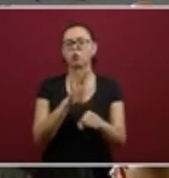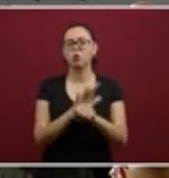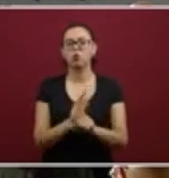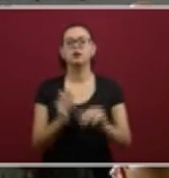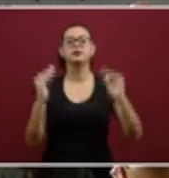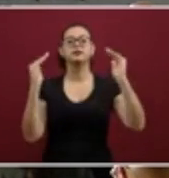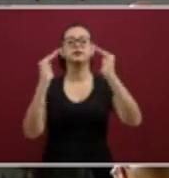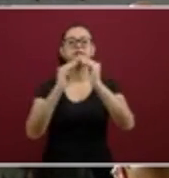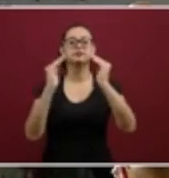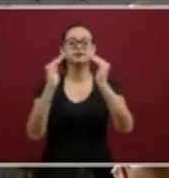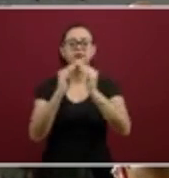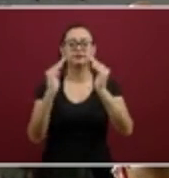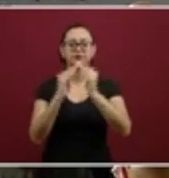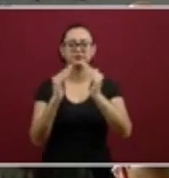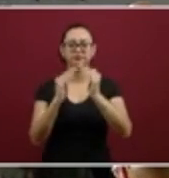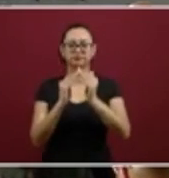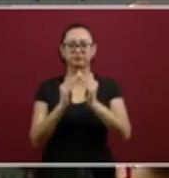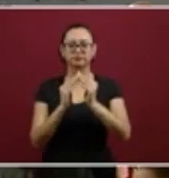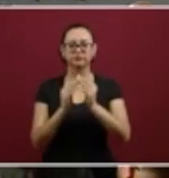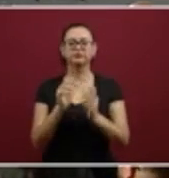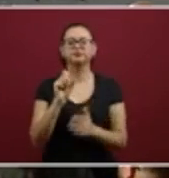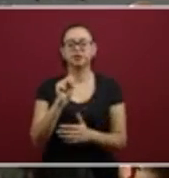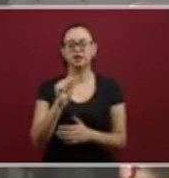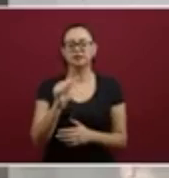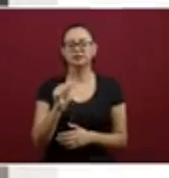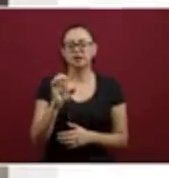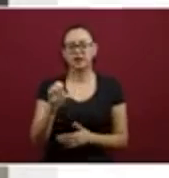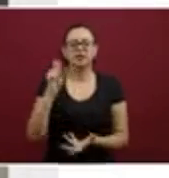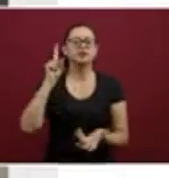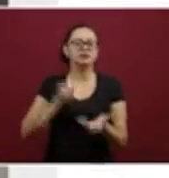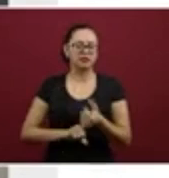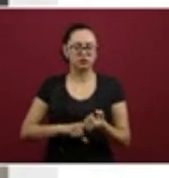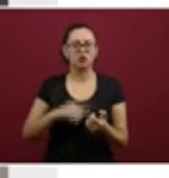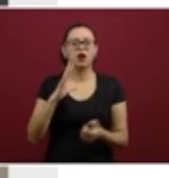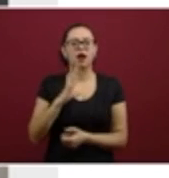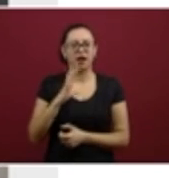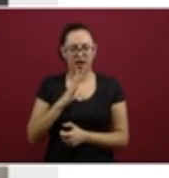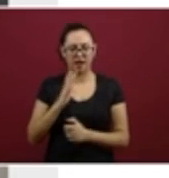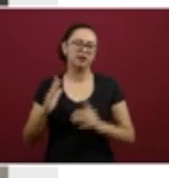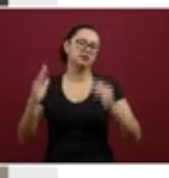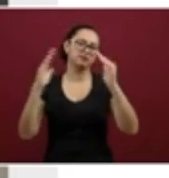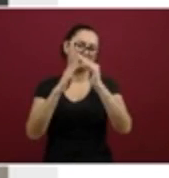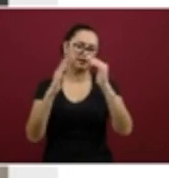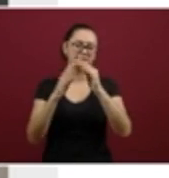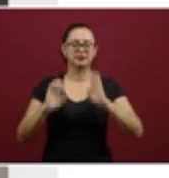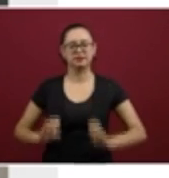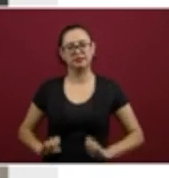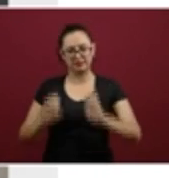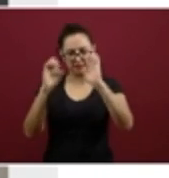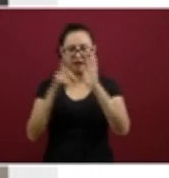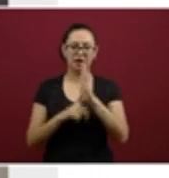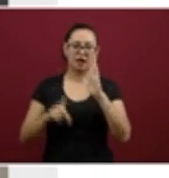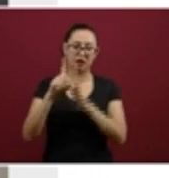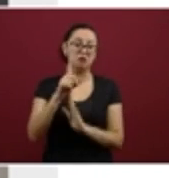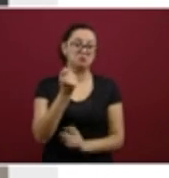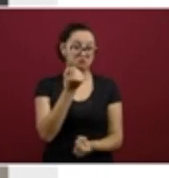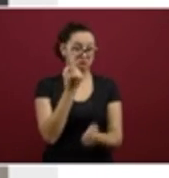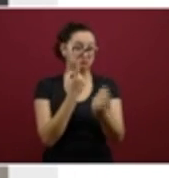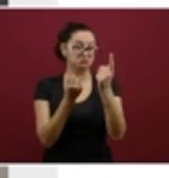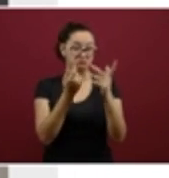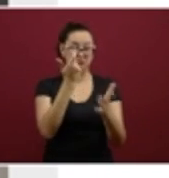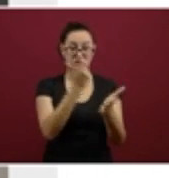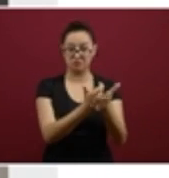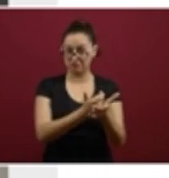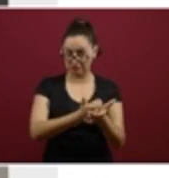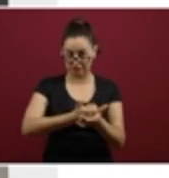casas. El SAE administra también lo que es bienes inmuebles, algunos de muy alto valor. Por ejemplo, el que ustedes